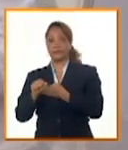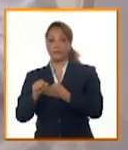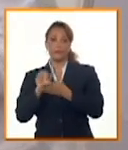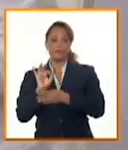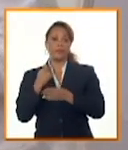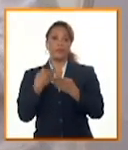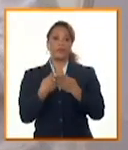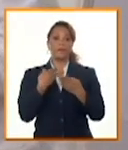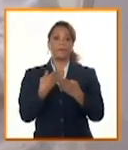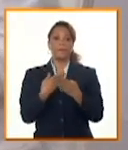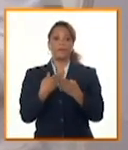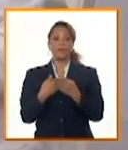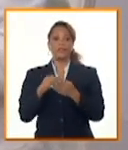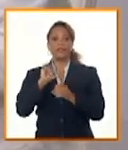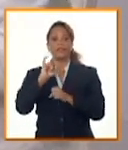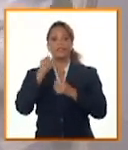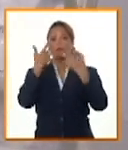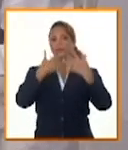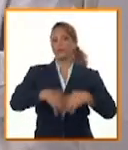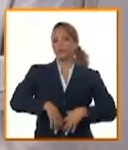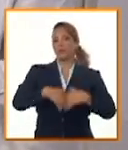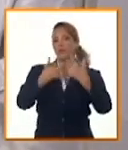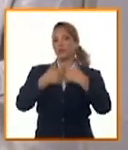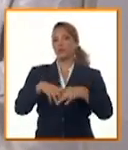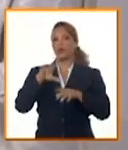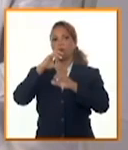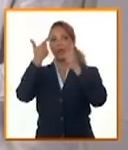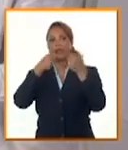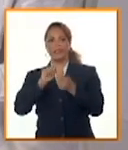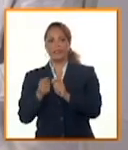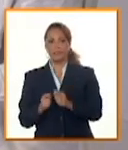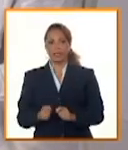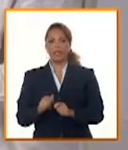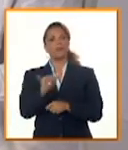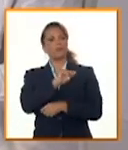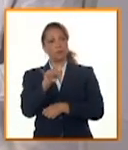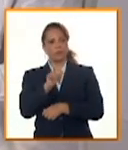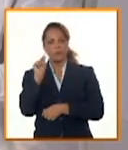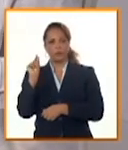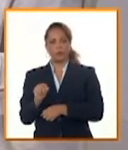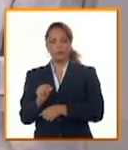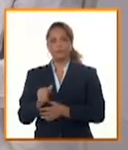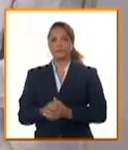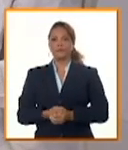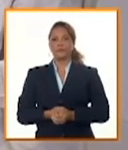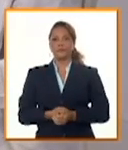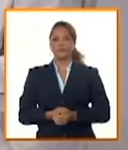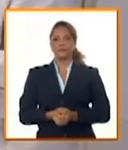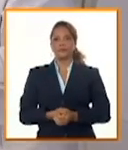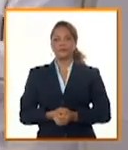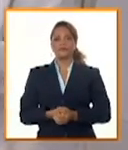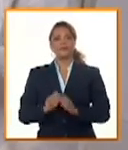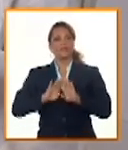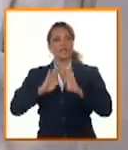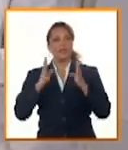de la actividad Industrial los artesanos etcétera ya tenemos hoy prácticamente usando